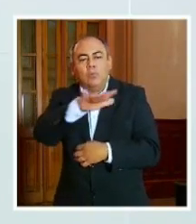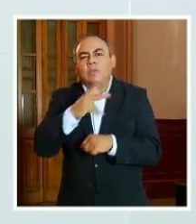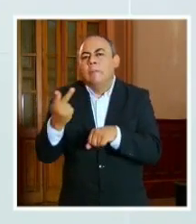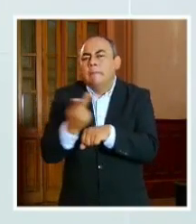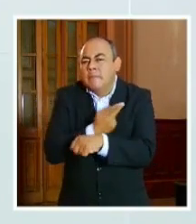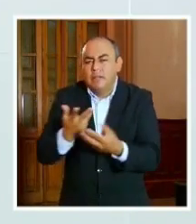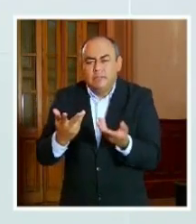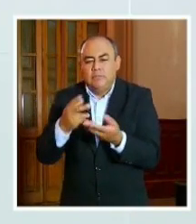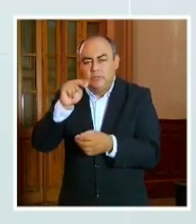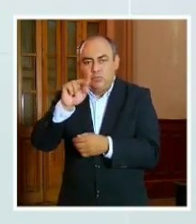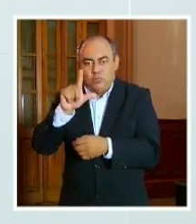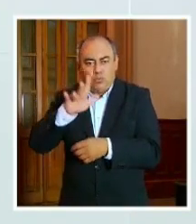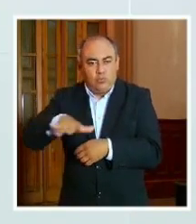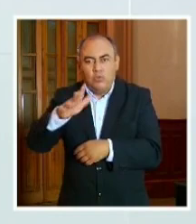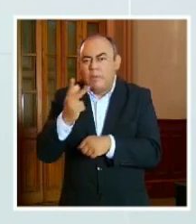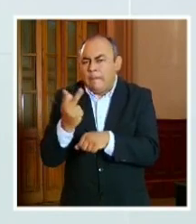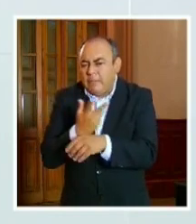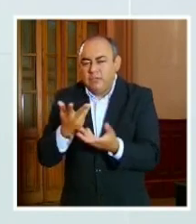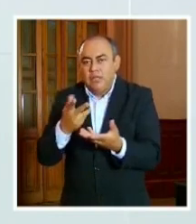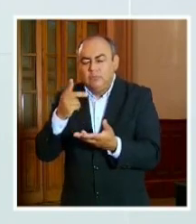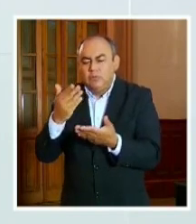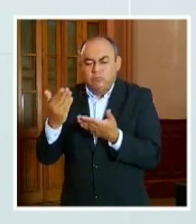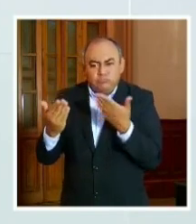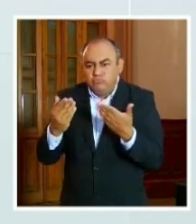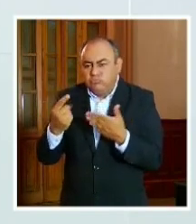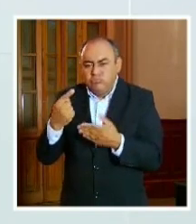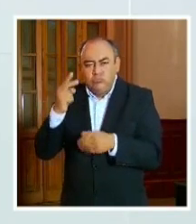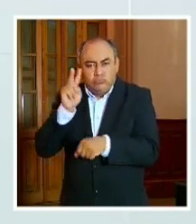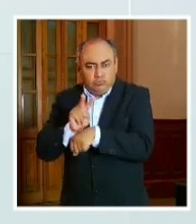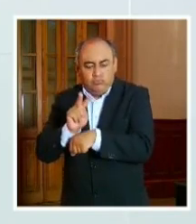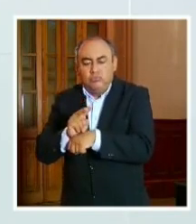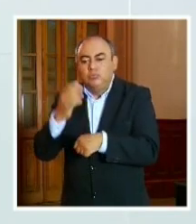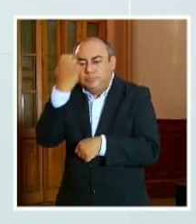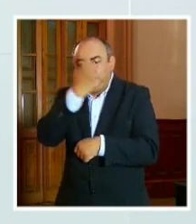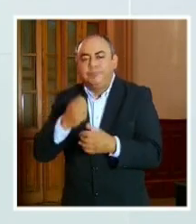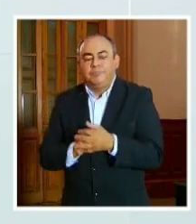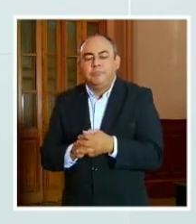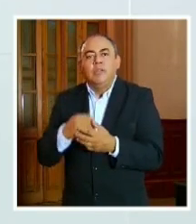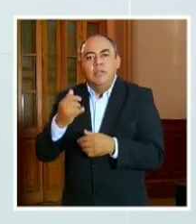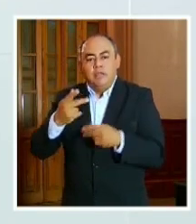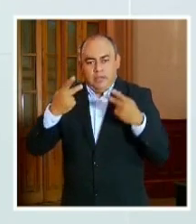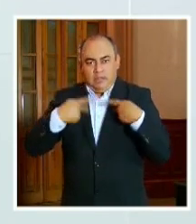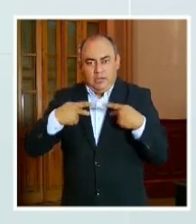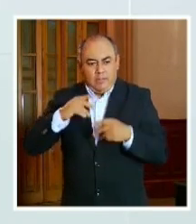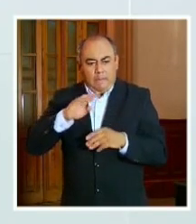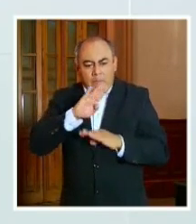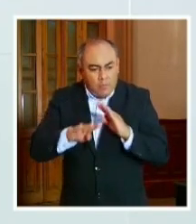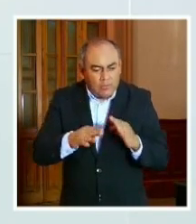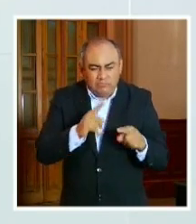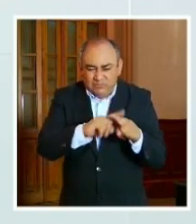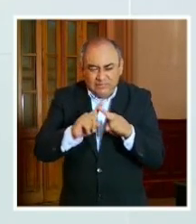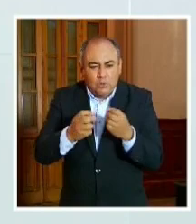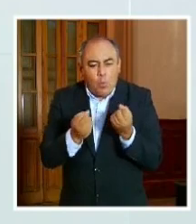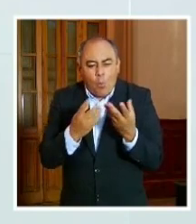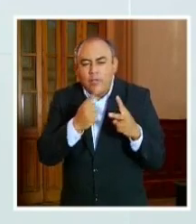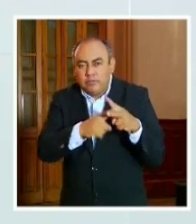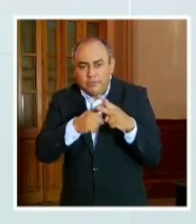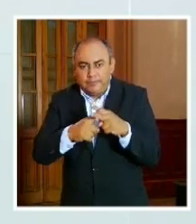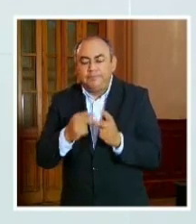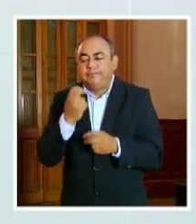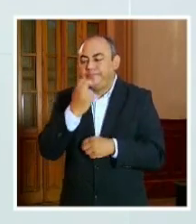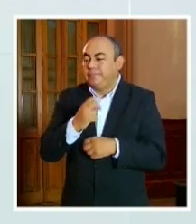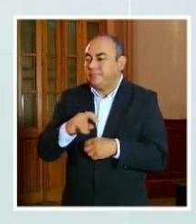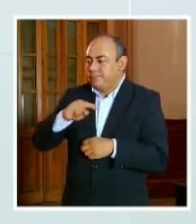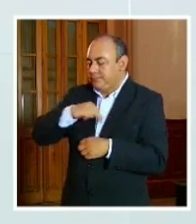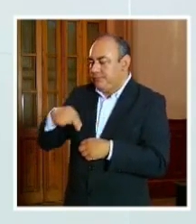León. Las definiciones las compartiremos de acuerdo a las modificaciones o los cambios